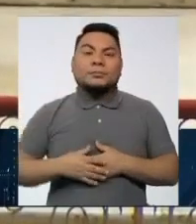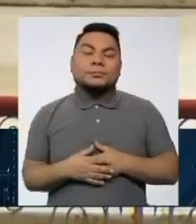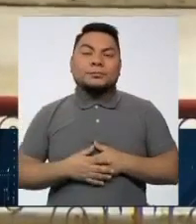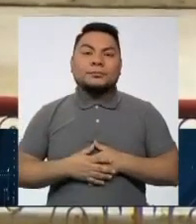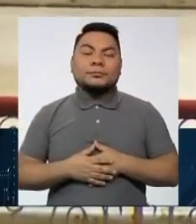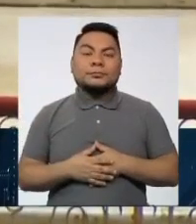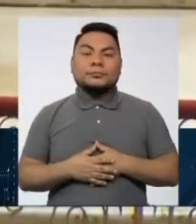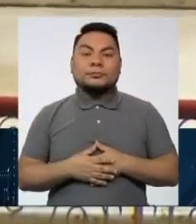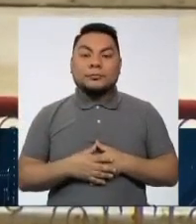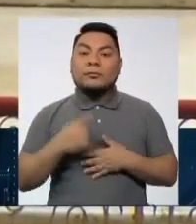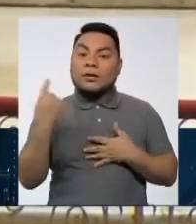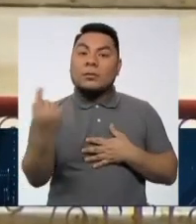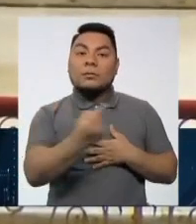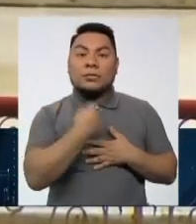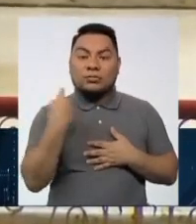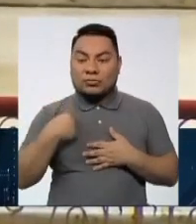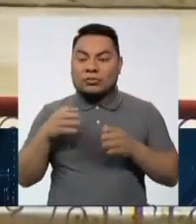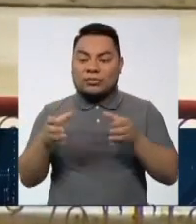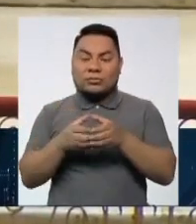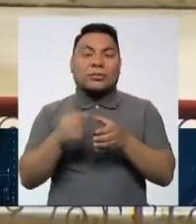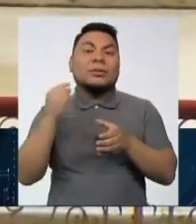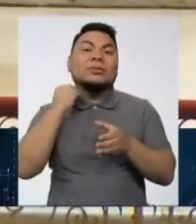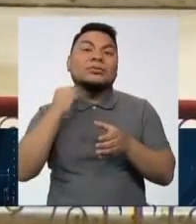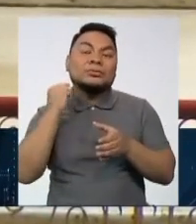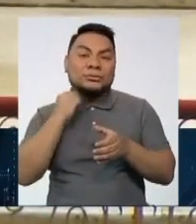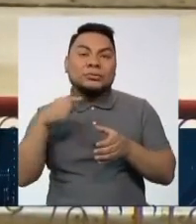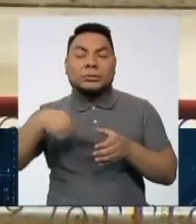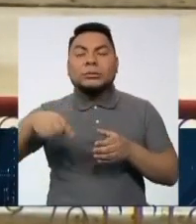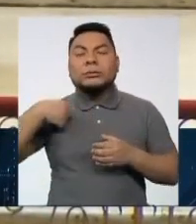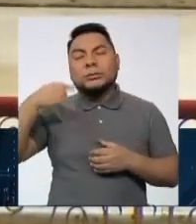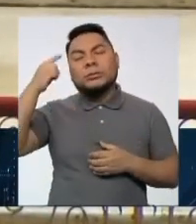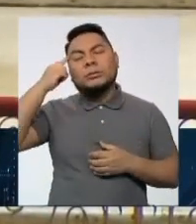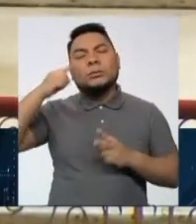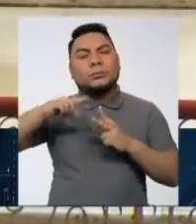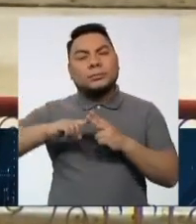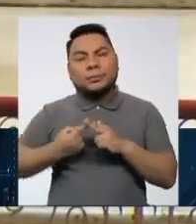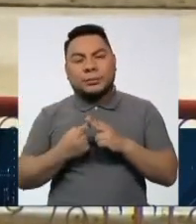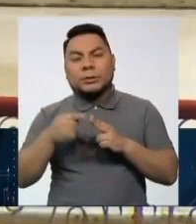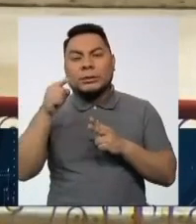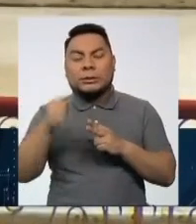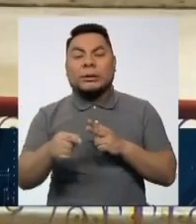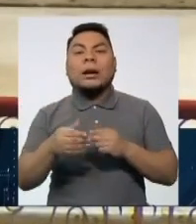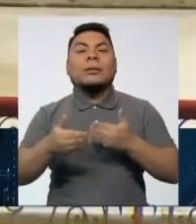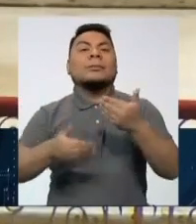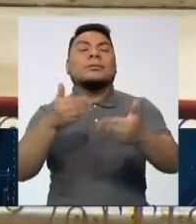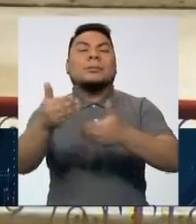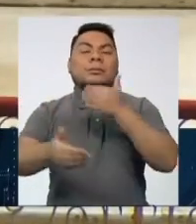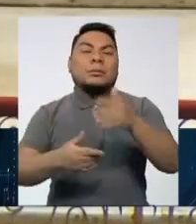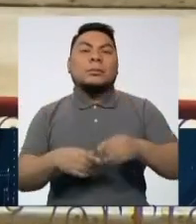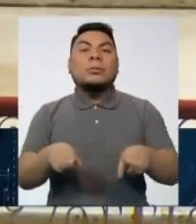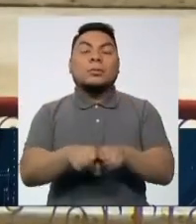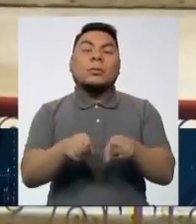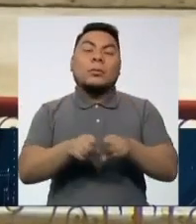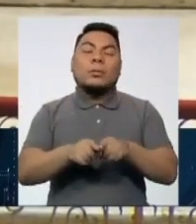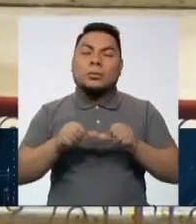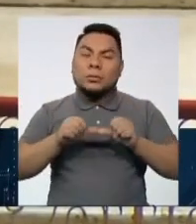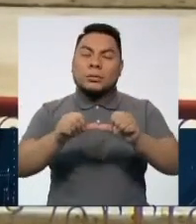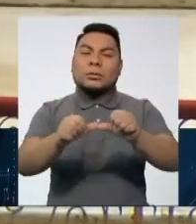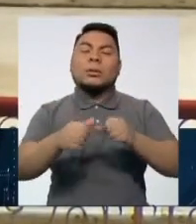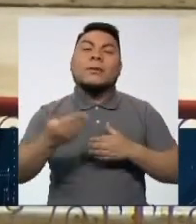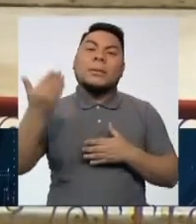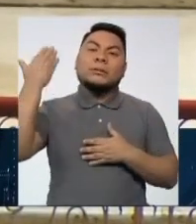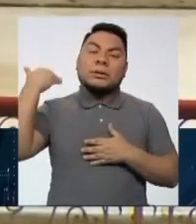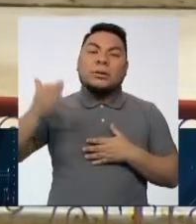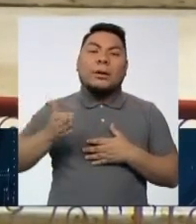Para nosotros los jesuitas, el punto de referencia constante del pasado, presente